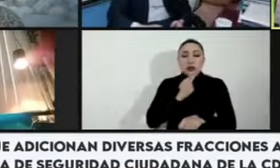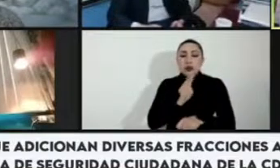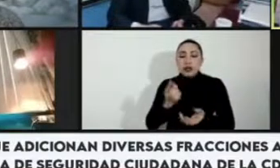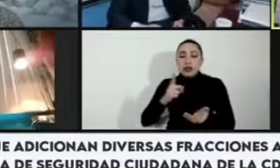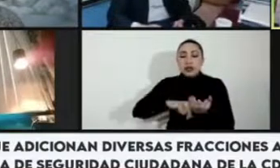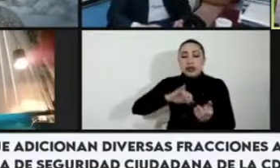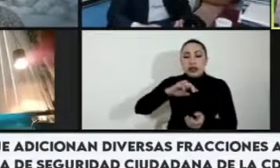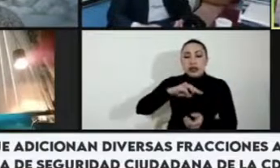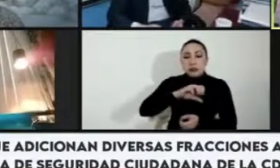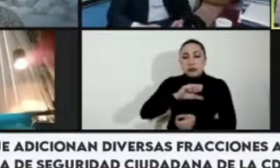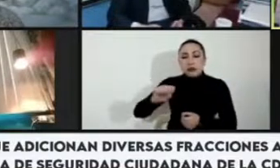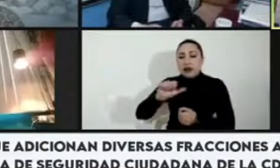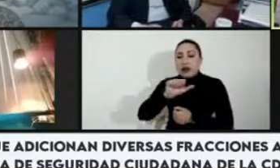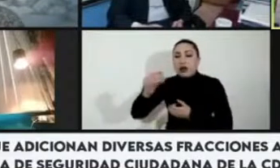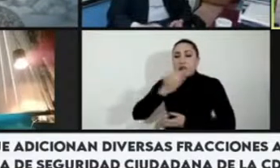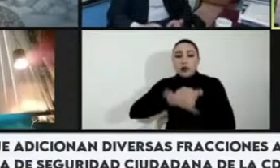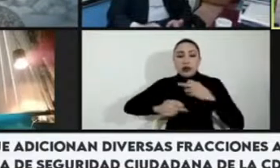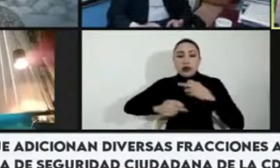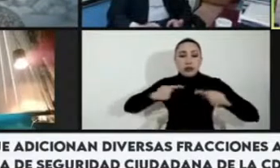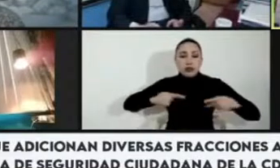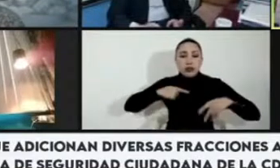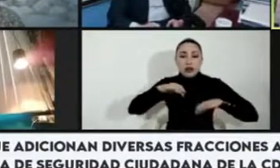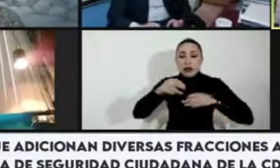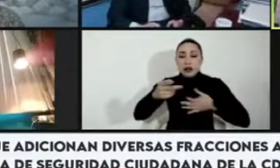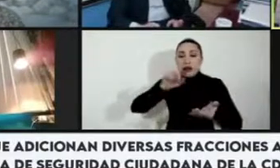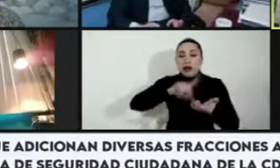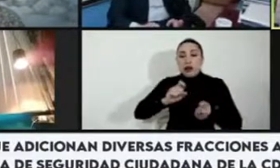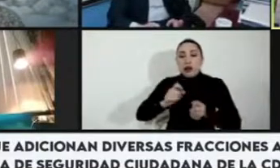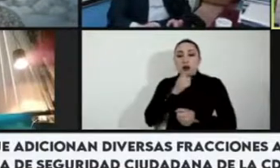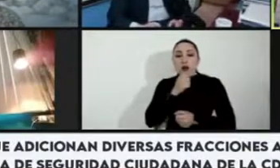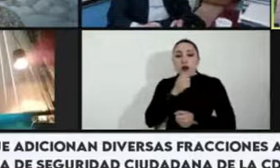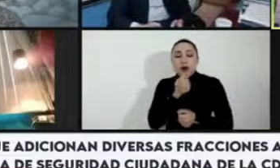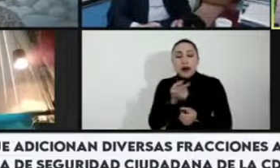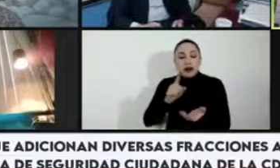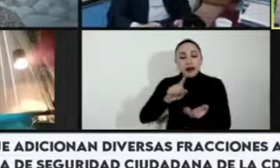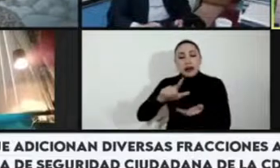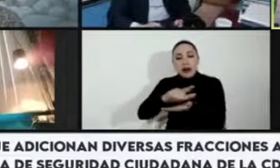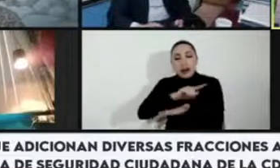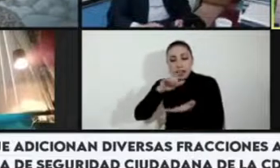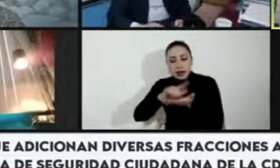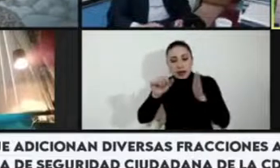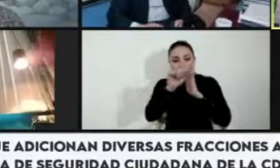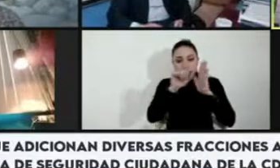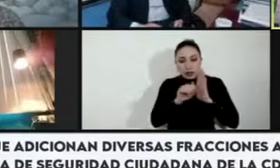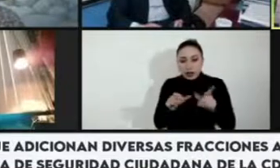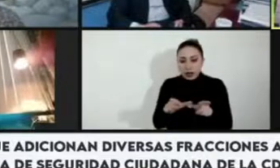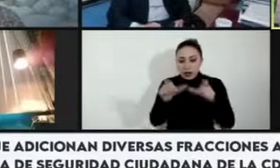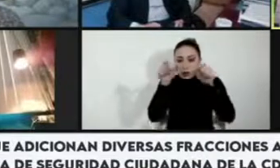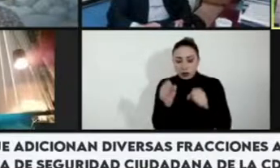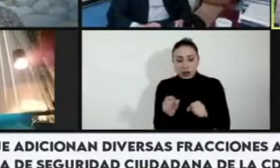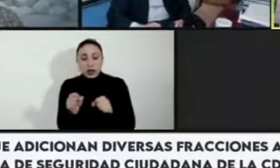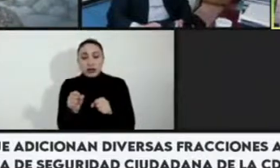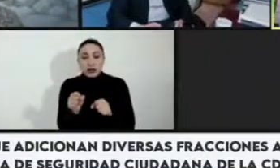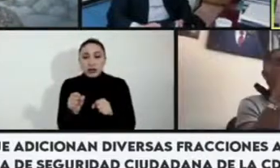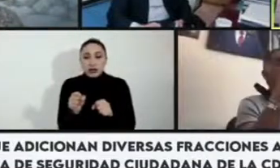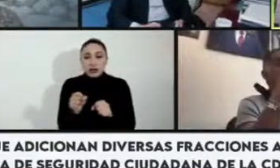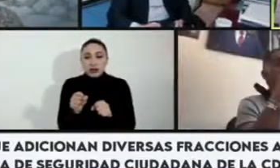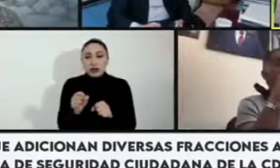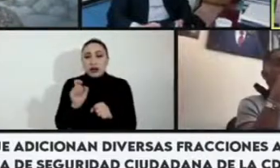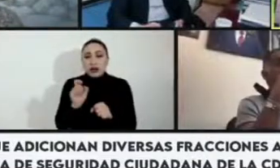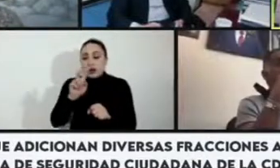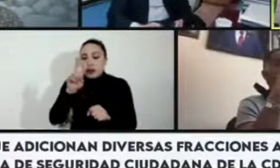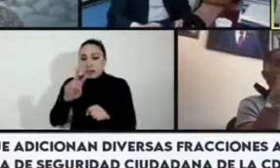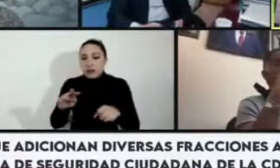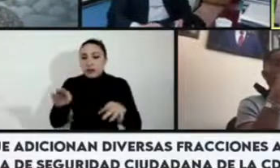corporaciones policiales en la Ley del Sistema de Seguridad Ciudadana, que a pesar de señalar muchas obligaciones para